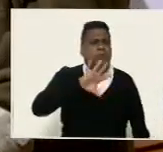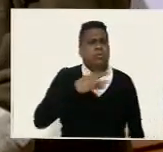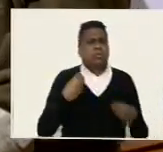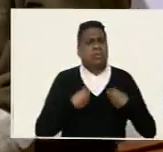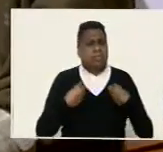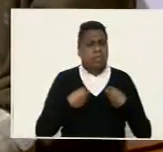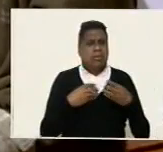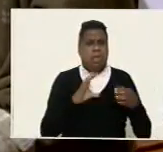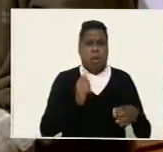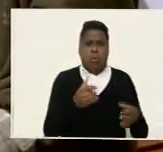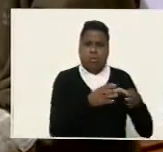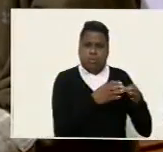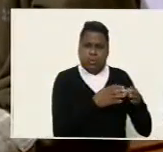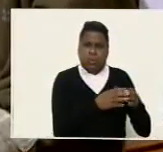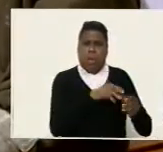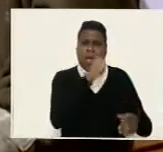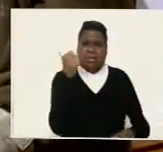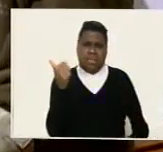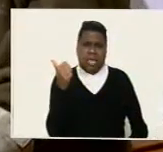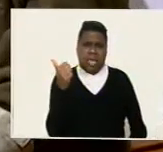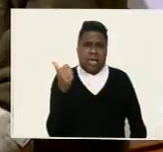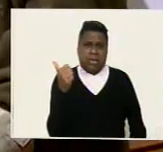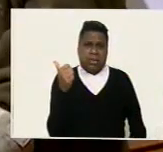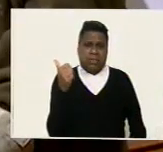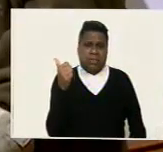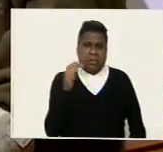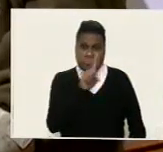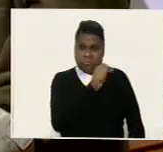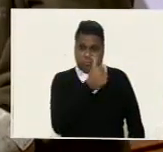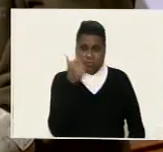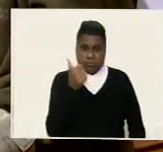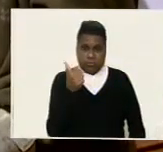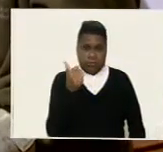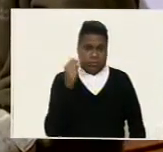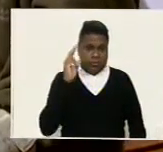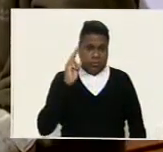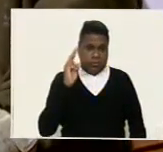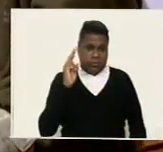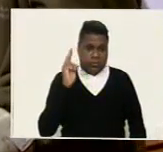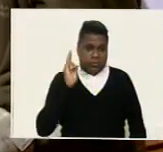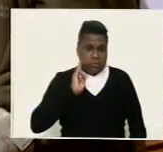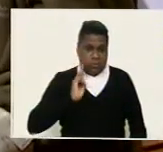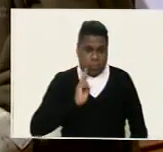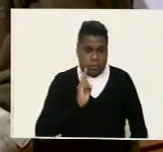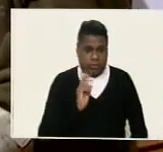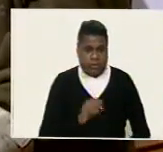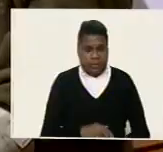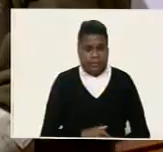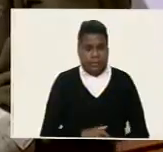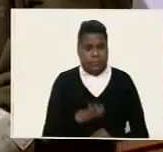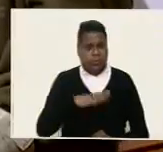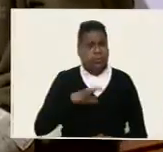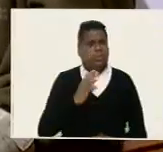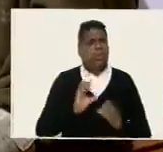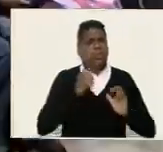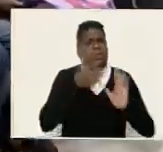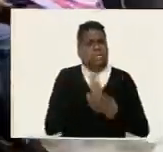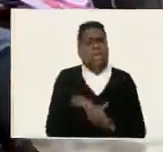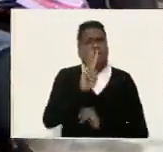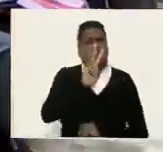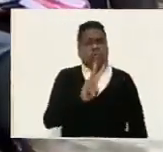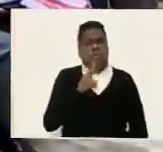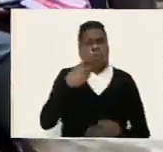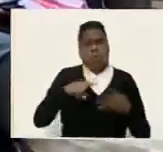lucha allá en Ciudad Bolívar, en el altar de la patria, donde se dieron dos hechos fundamentales que marcaron la